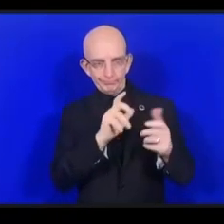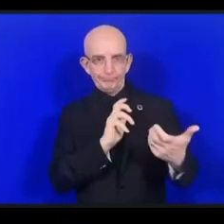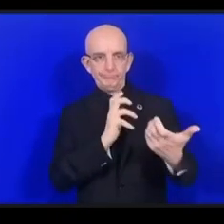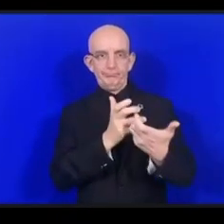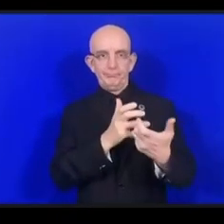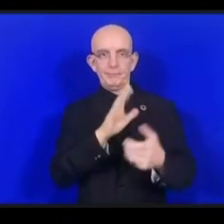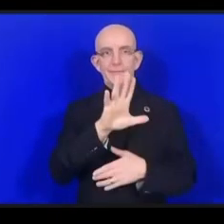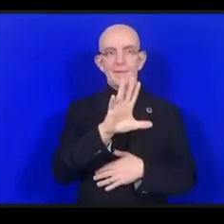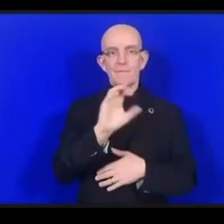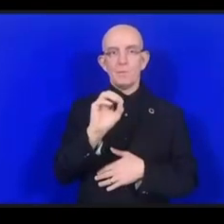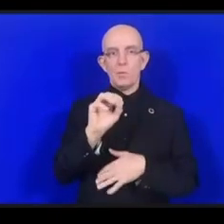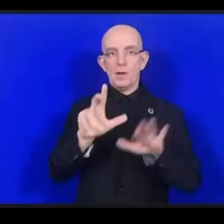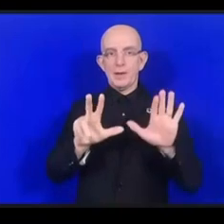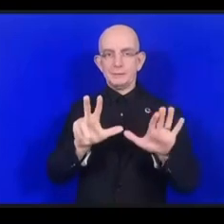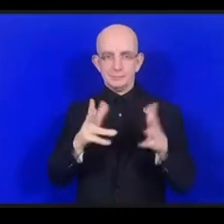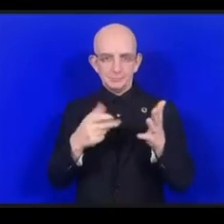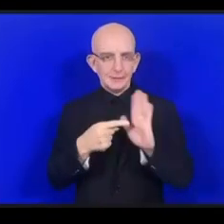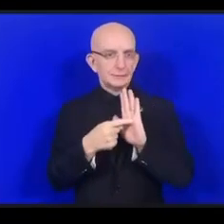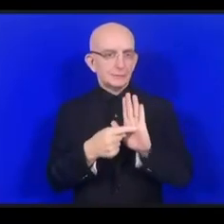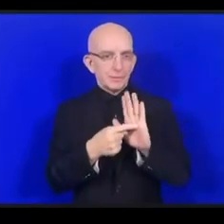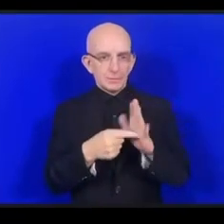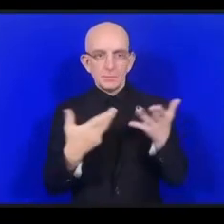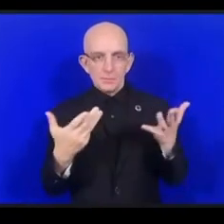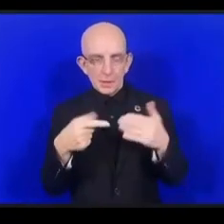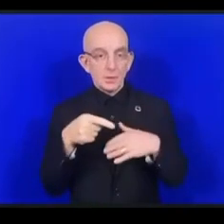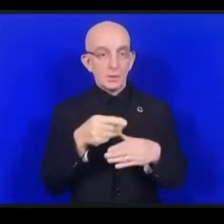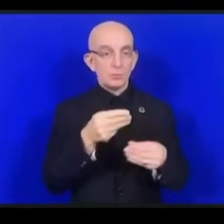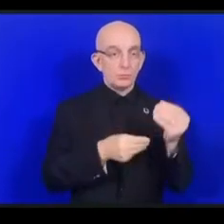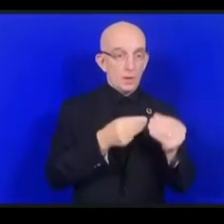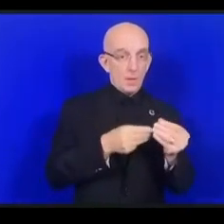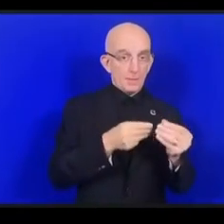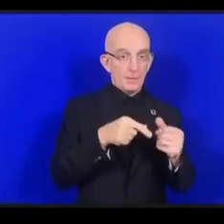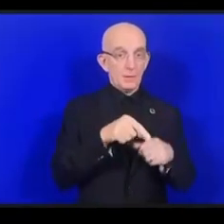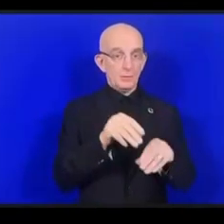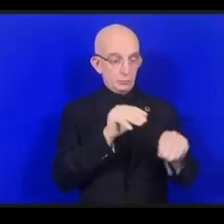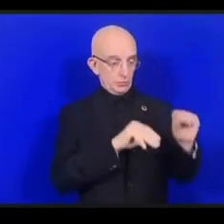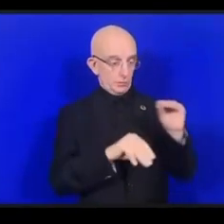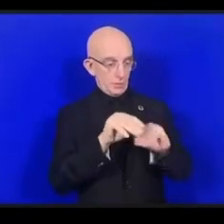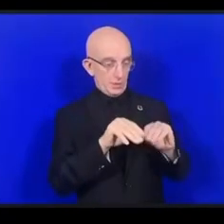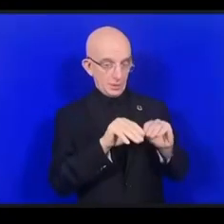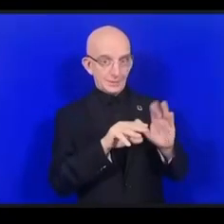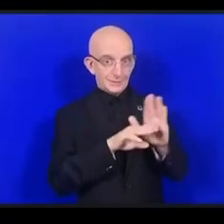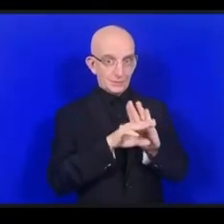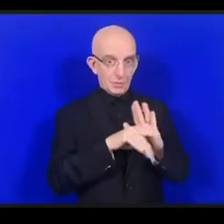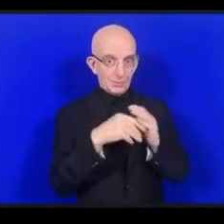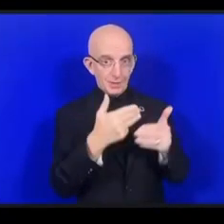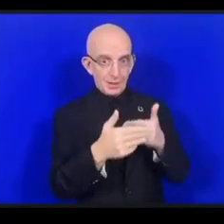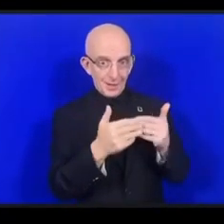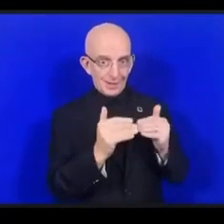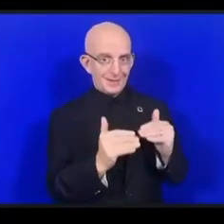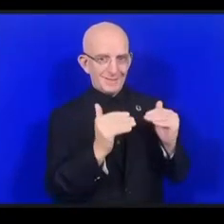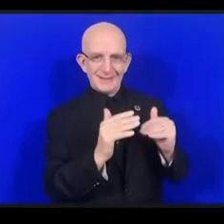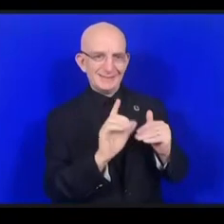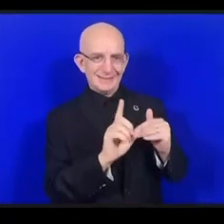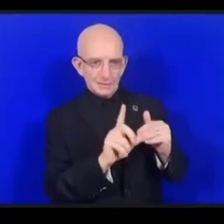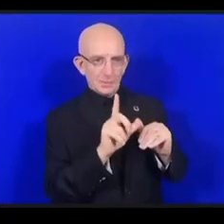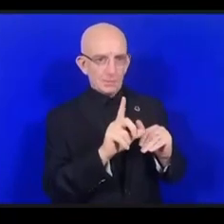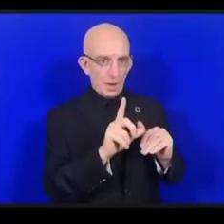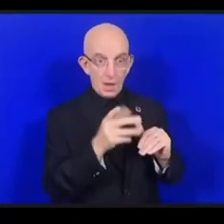creando recursos y por primera vez tendremos mecanismos que se pueden poner en las